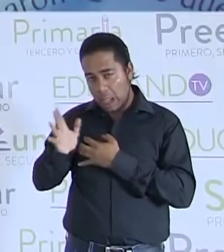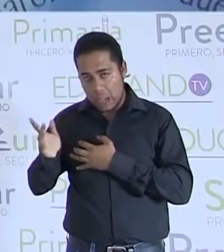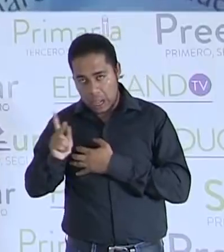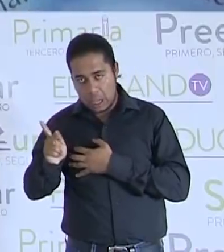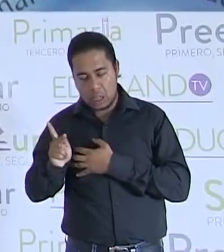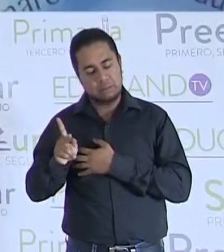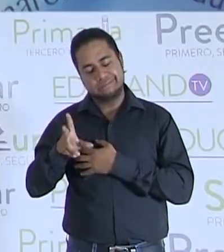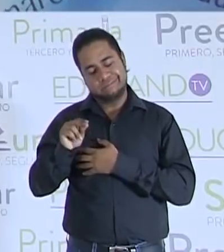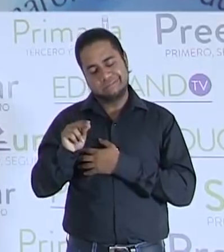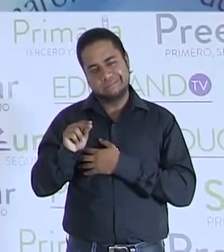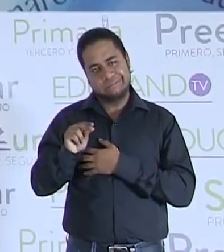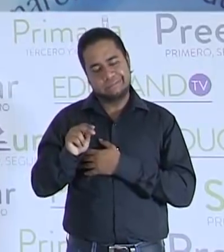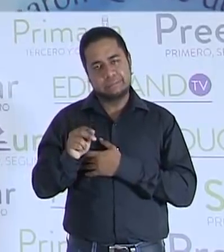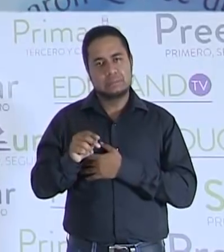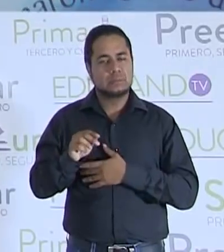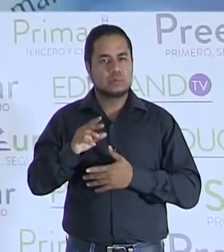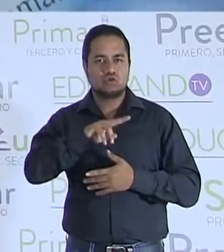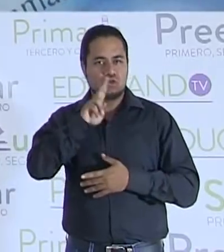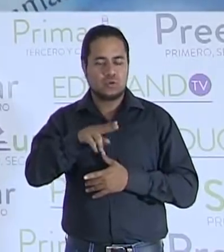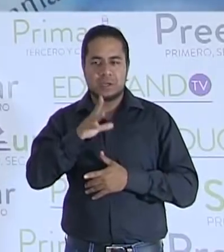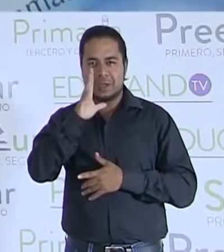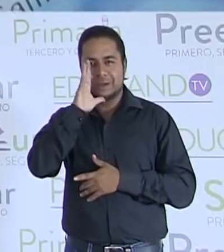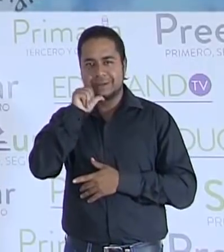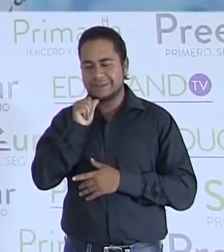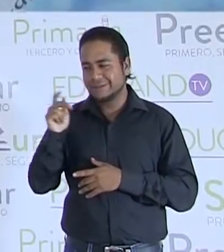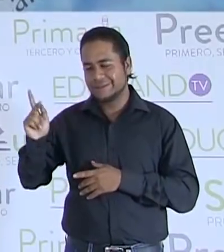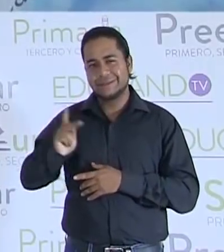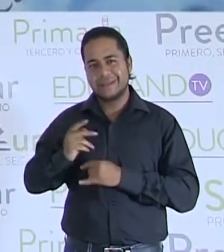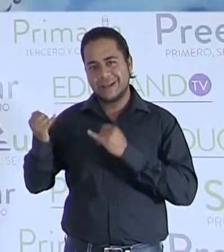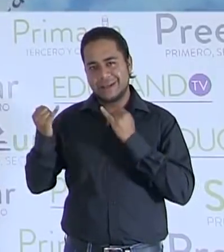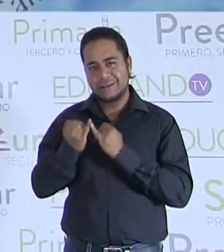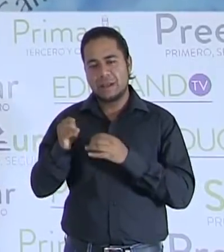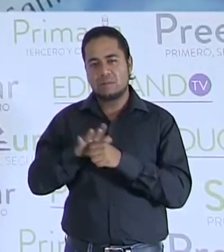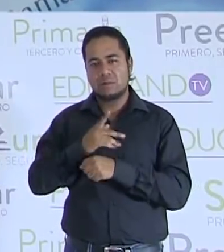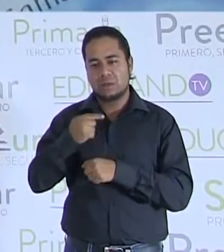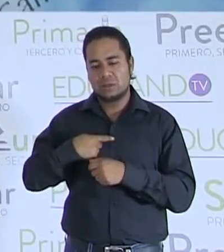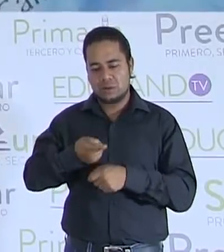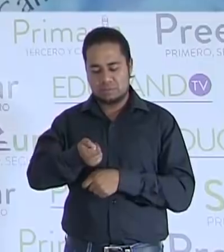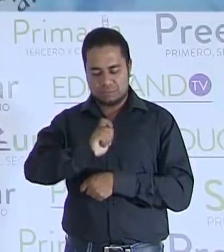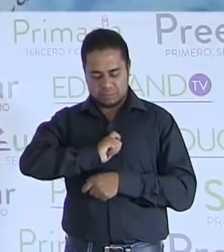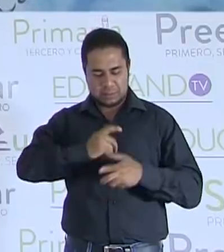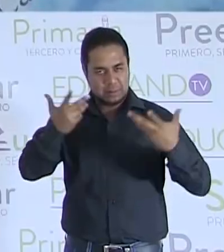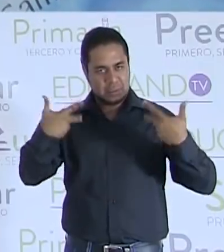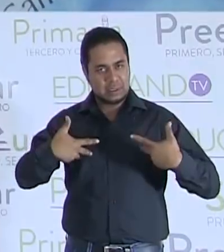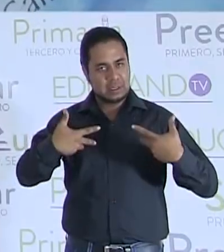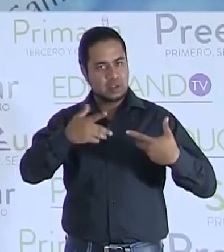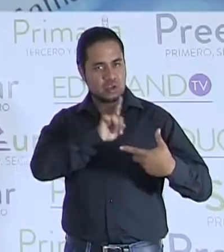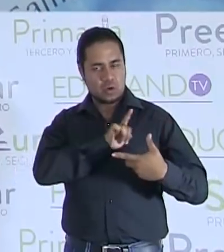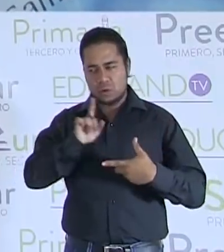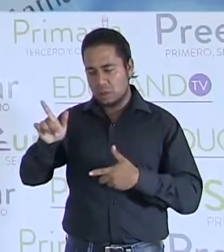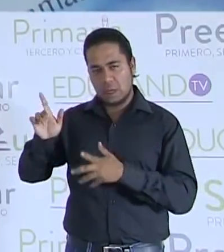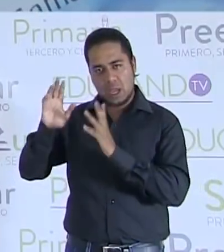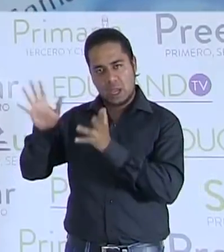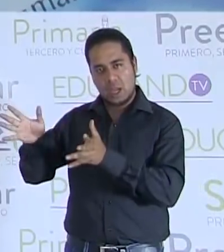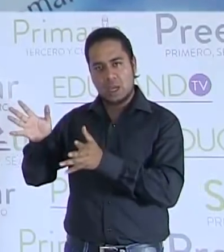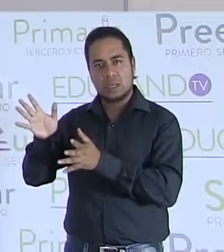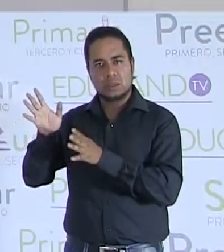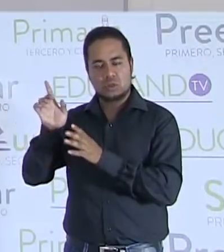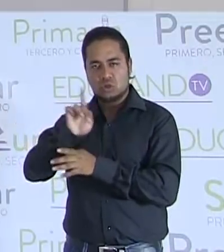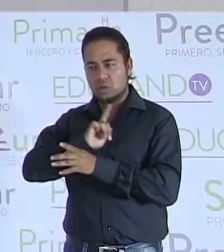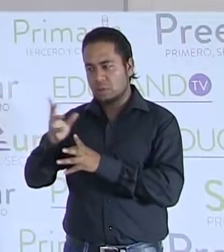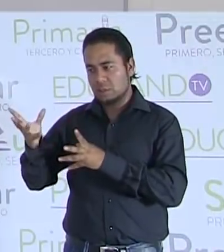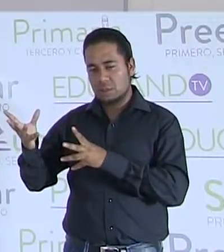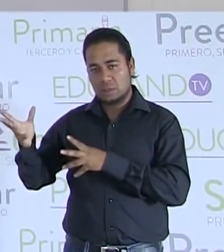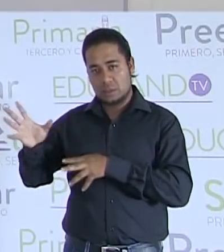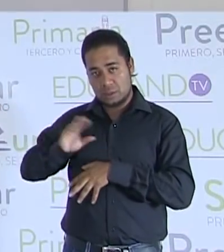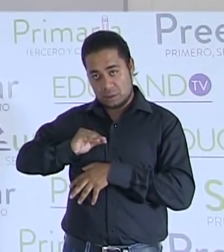ellas. No vamos a poder ser como ellas, porque nosotros tenemos nuestra personalidad y no vamos a poder cambiarla por más que